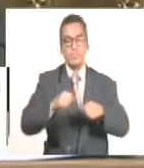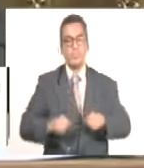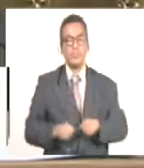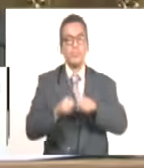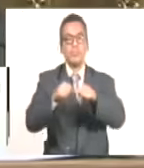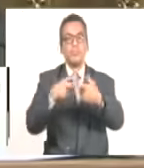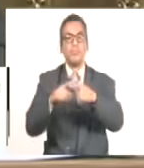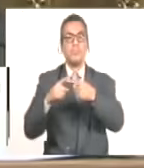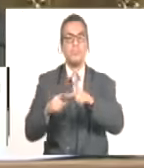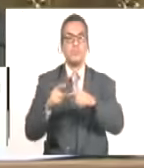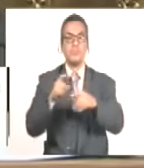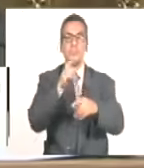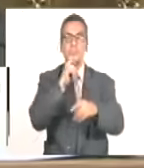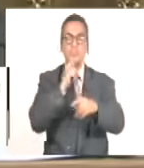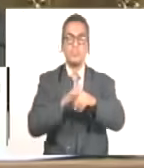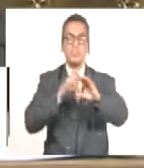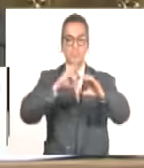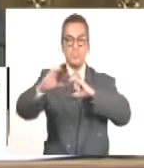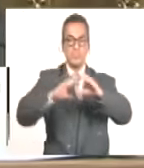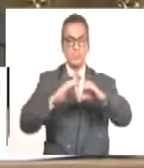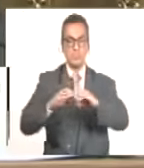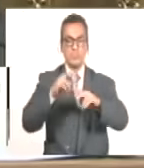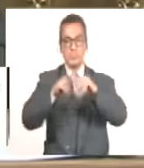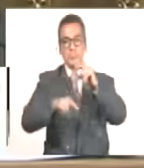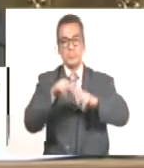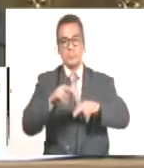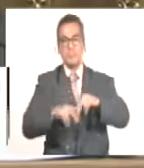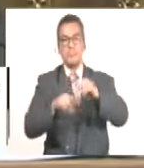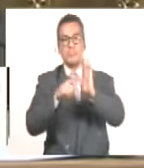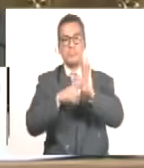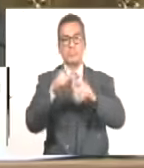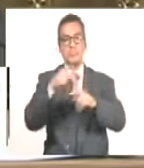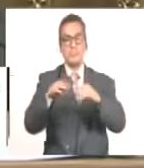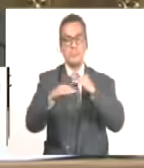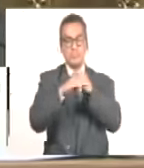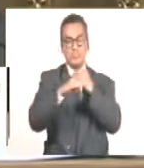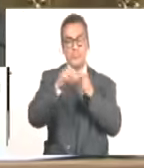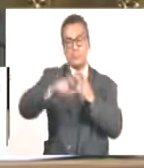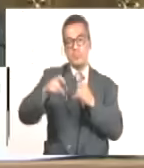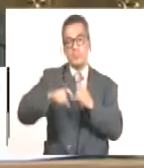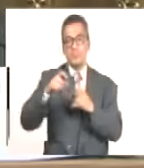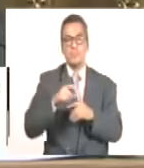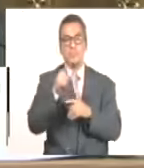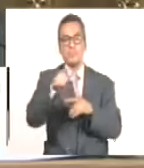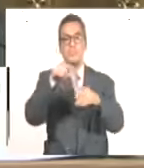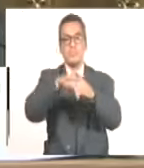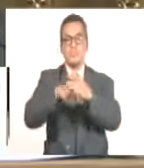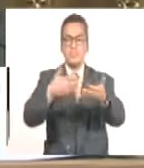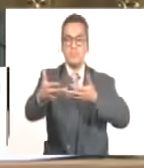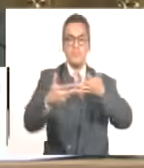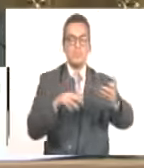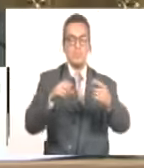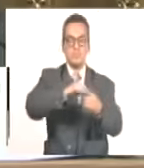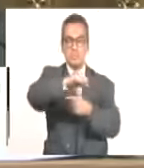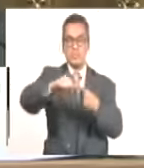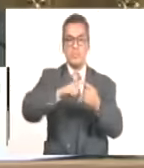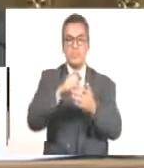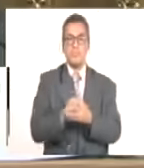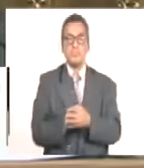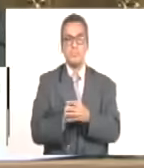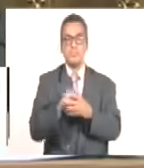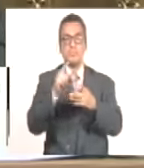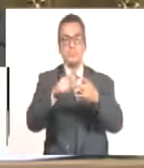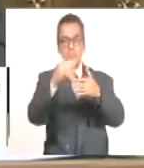como otras más complejas como comunicación, formación, rehabilitación y cualquiera que necesiten para la interacción con el medio ambiente.